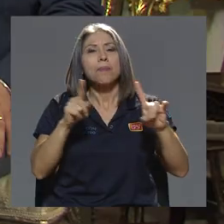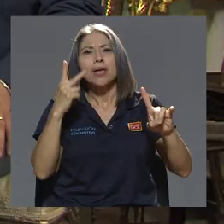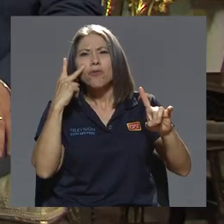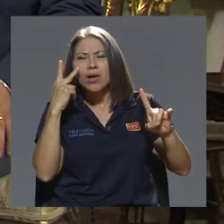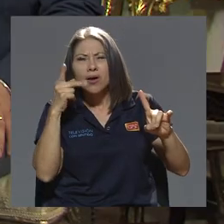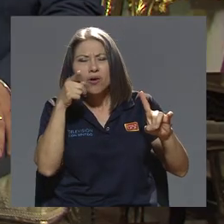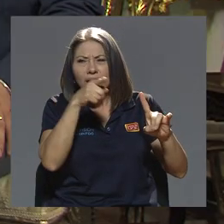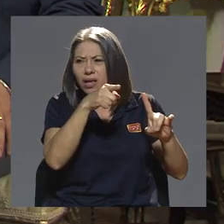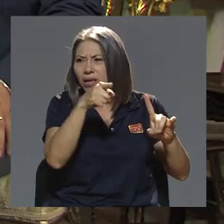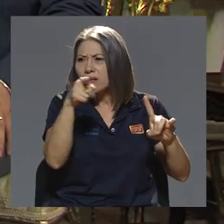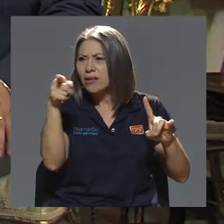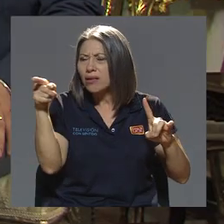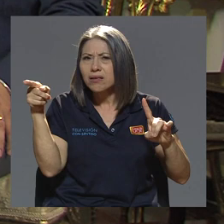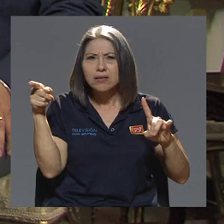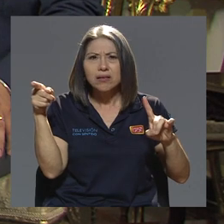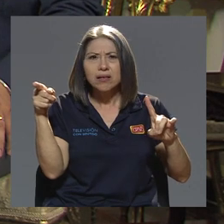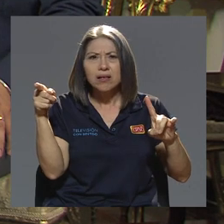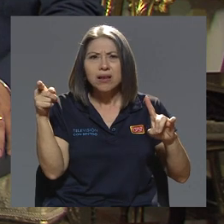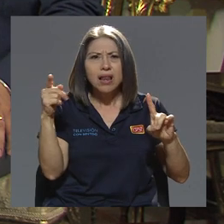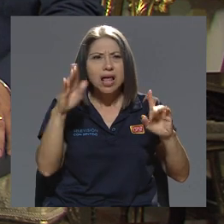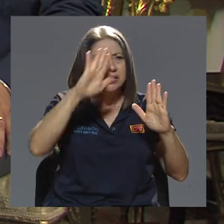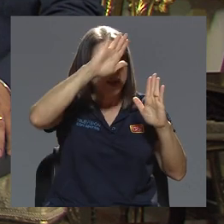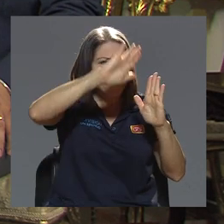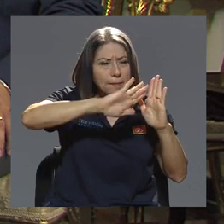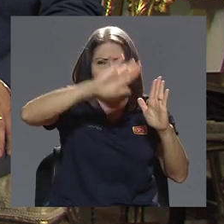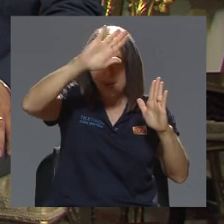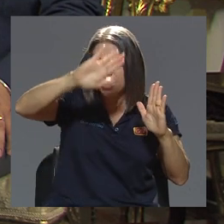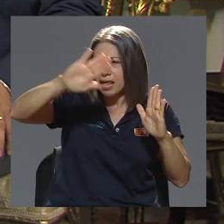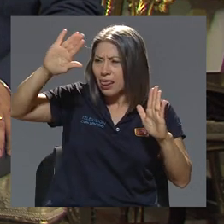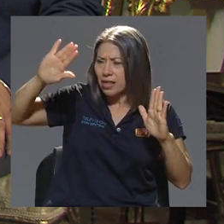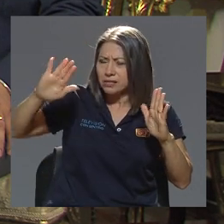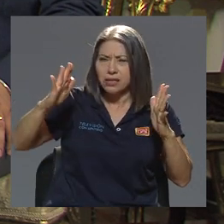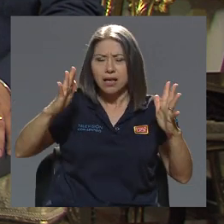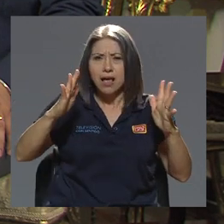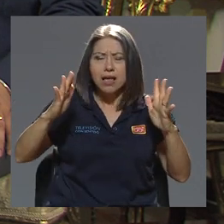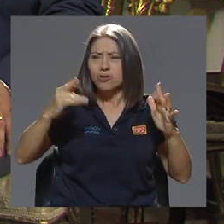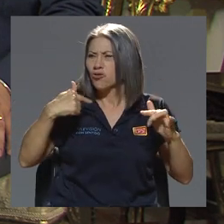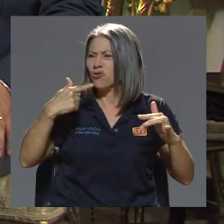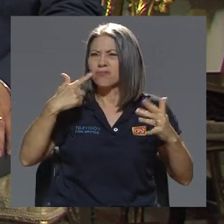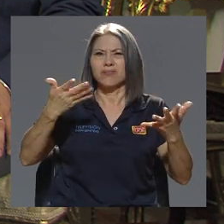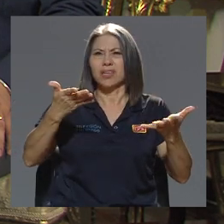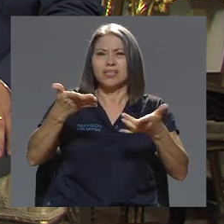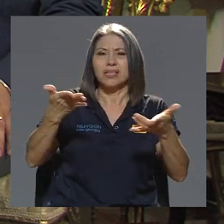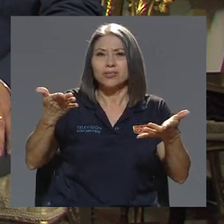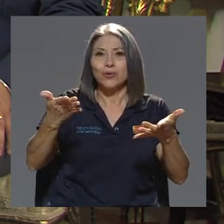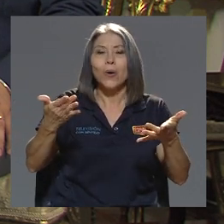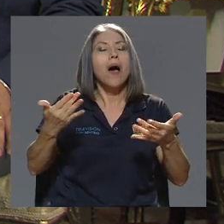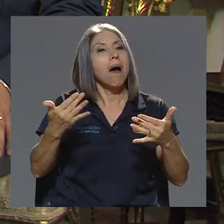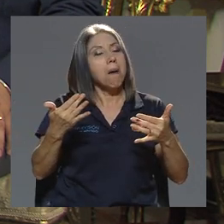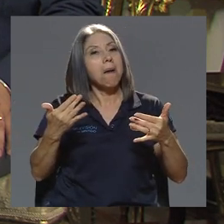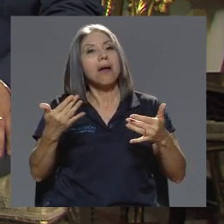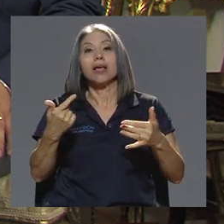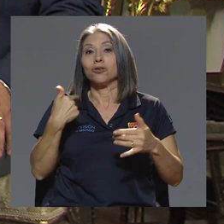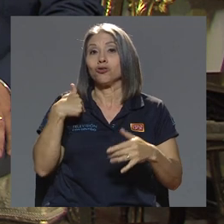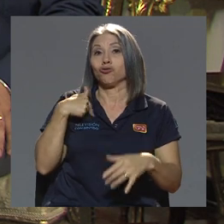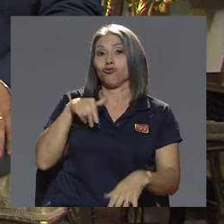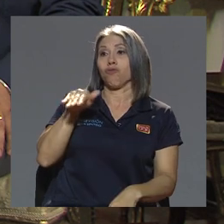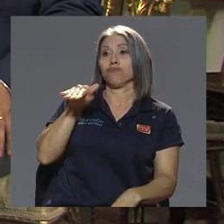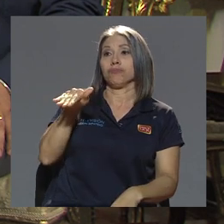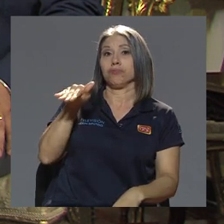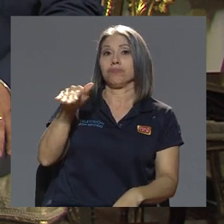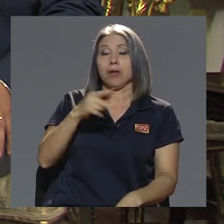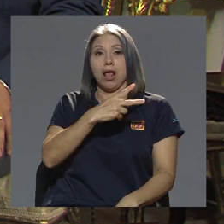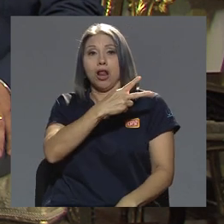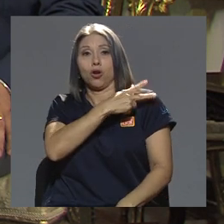esto? Y entonces ya la cosa me empieza a sonar mejor. Le hablo al teniente, al